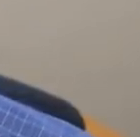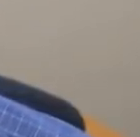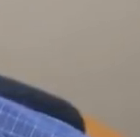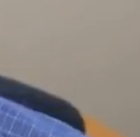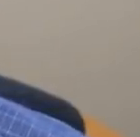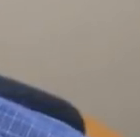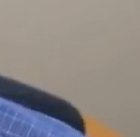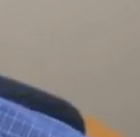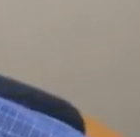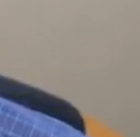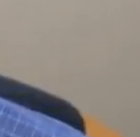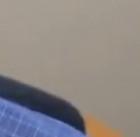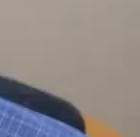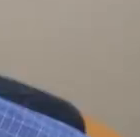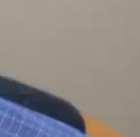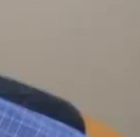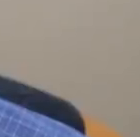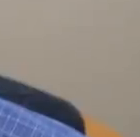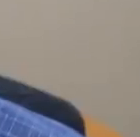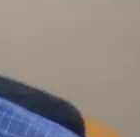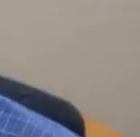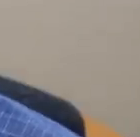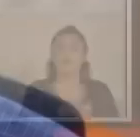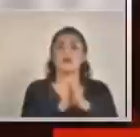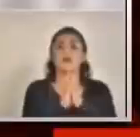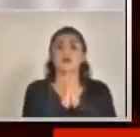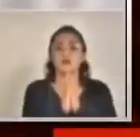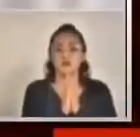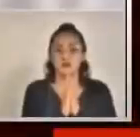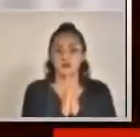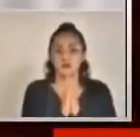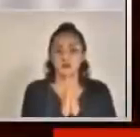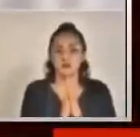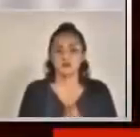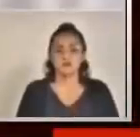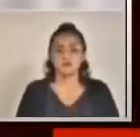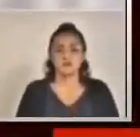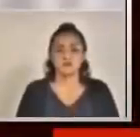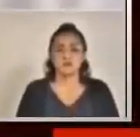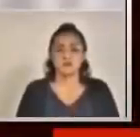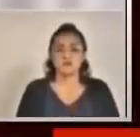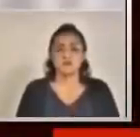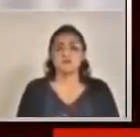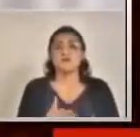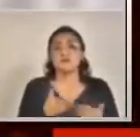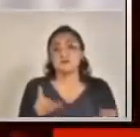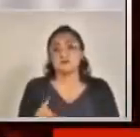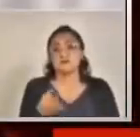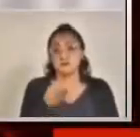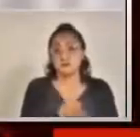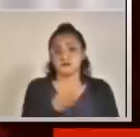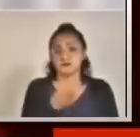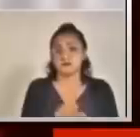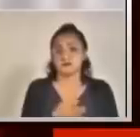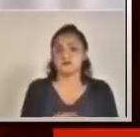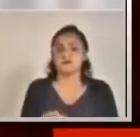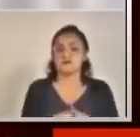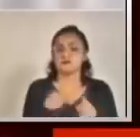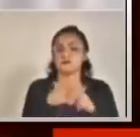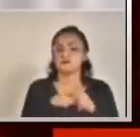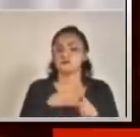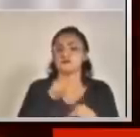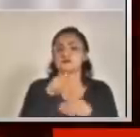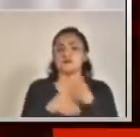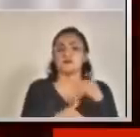a ver tenemos acá un problema acá está de esta de esta circunstancia como comenzó a correr